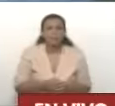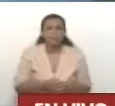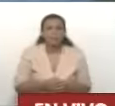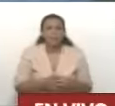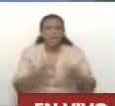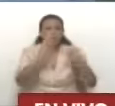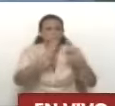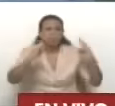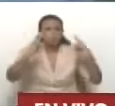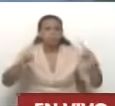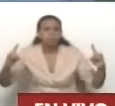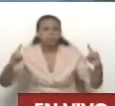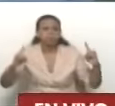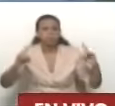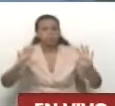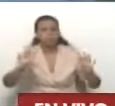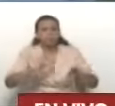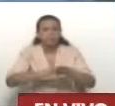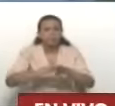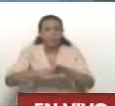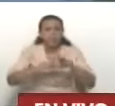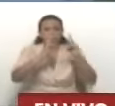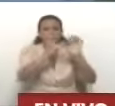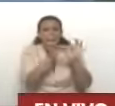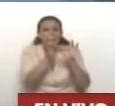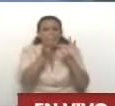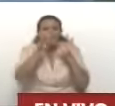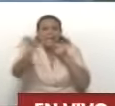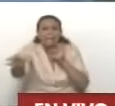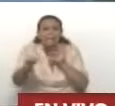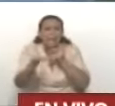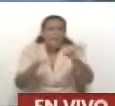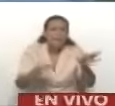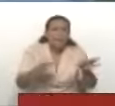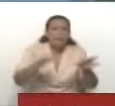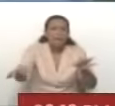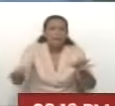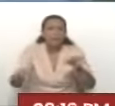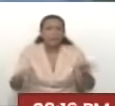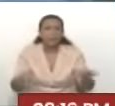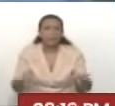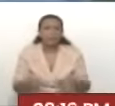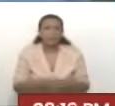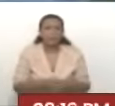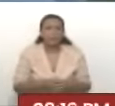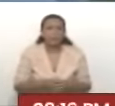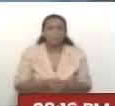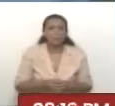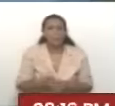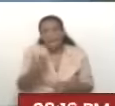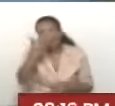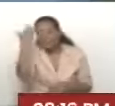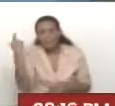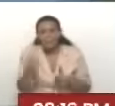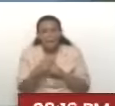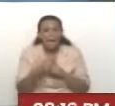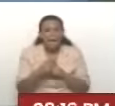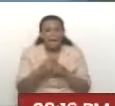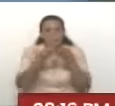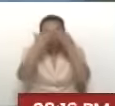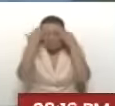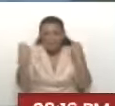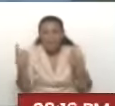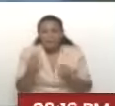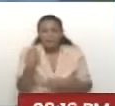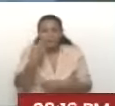construcción y despliegue de la línea. Se me fue la palabra, ya le digo.